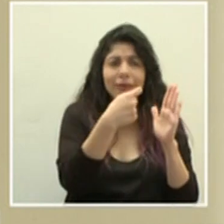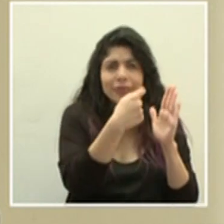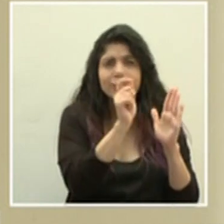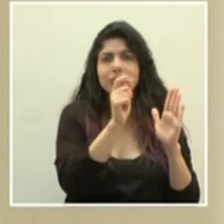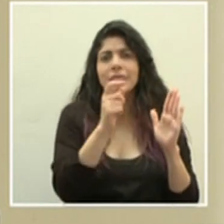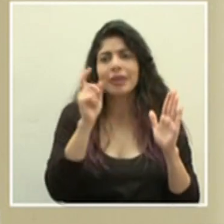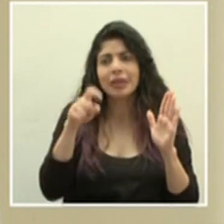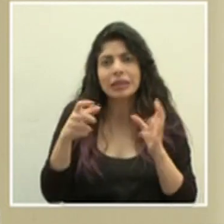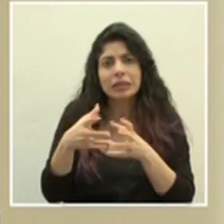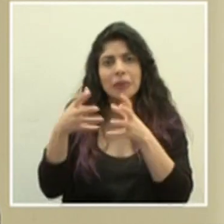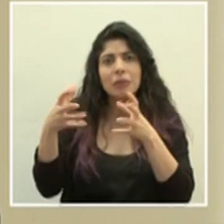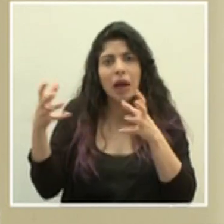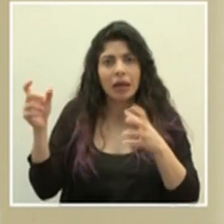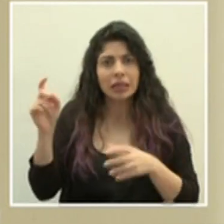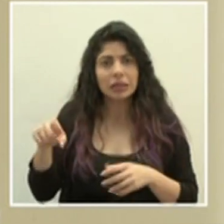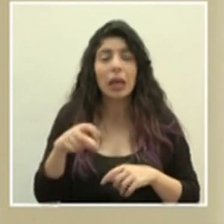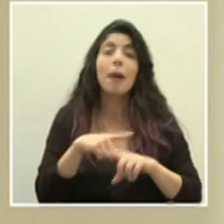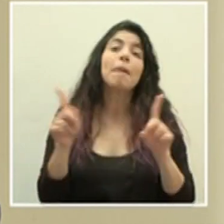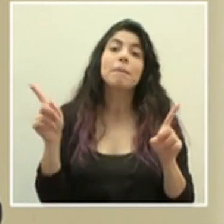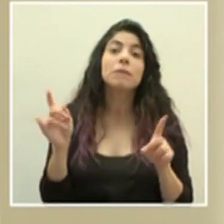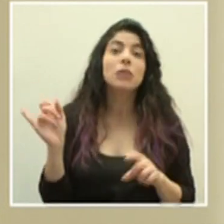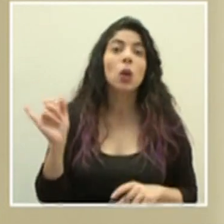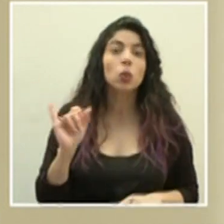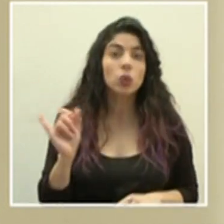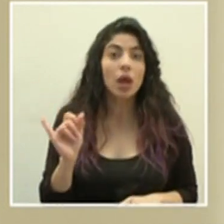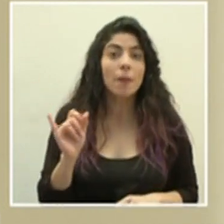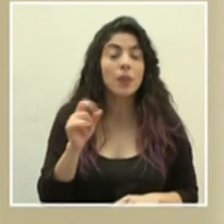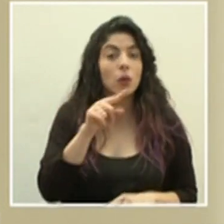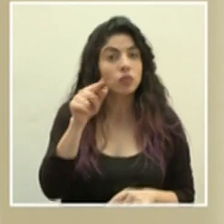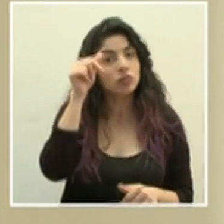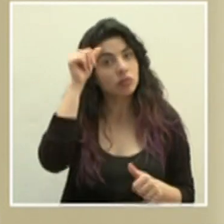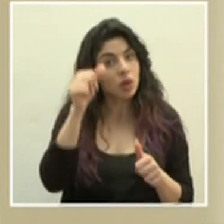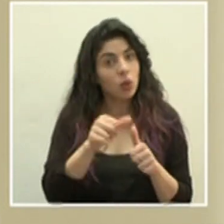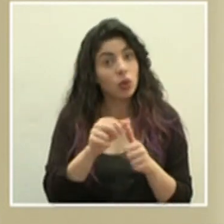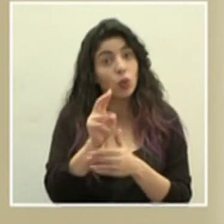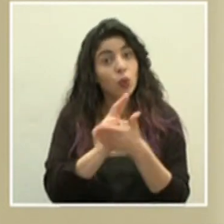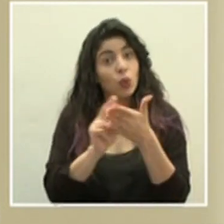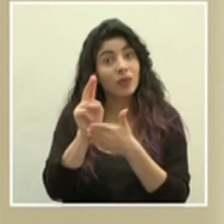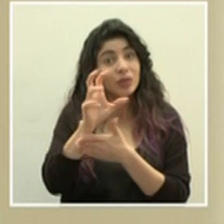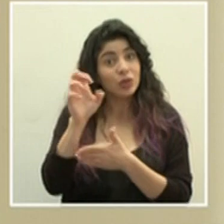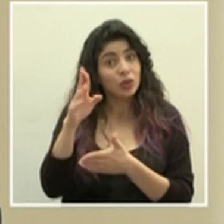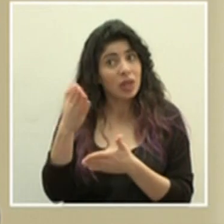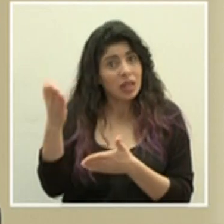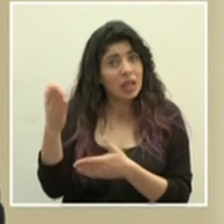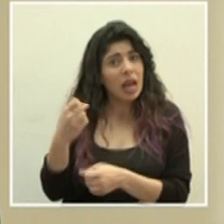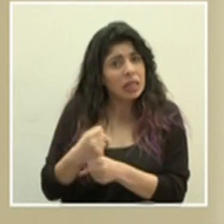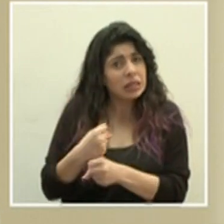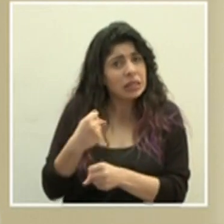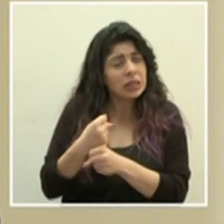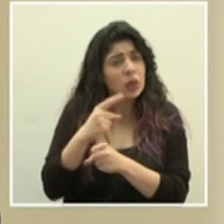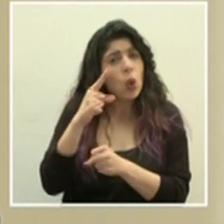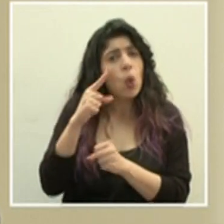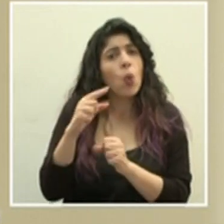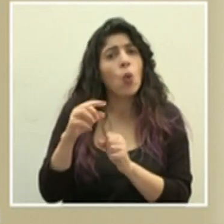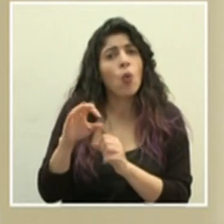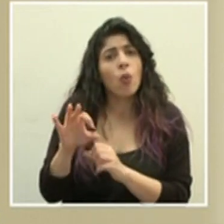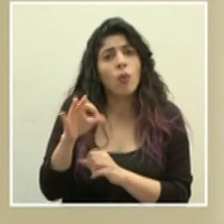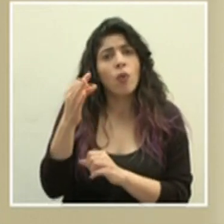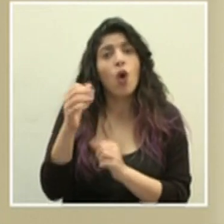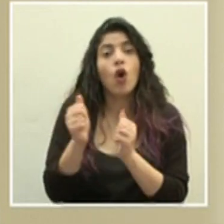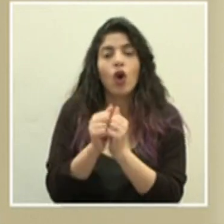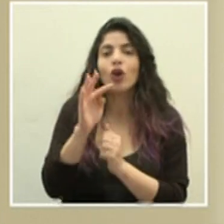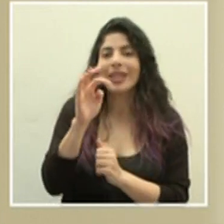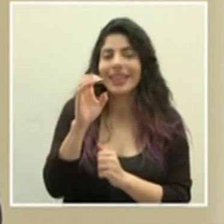tratar de expandir la respuesta, pero también recordemos que la Universidad también de Costa Rica ha estado trabajando en un modelo, ¿verdad?, con el